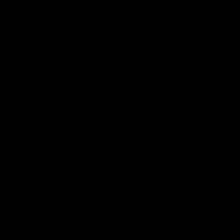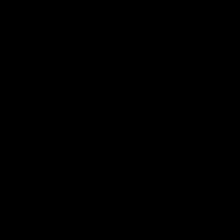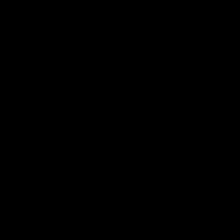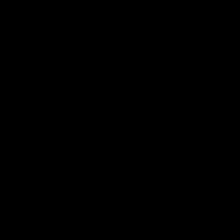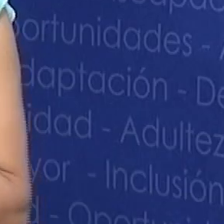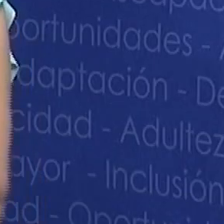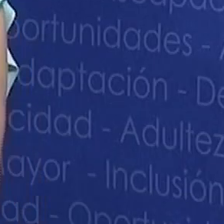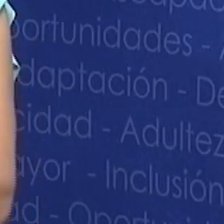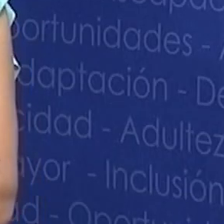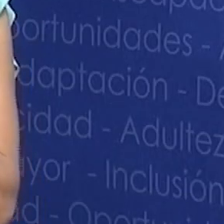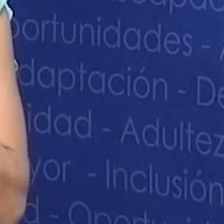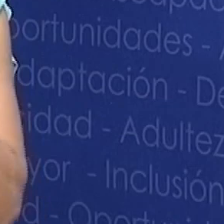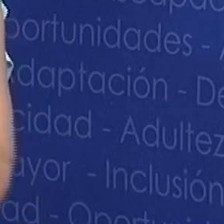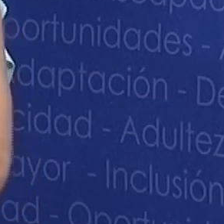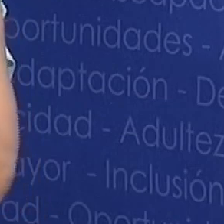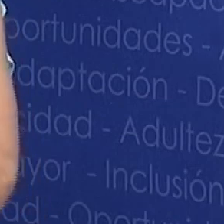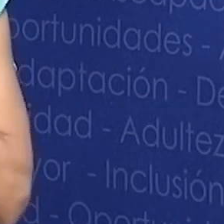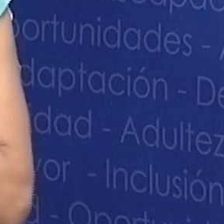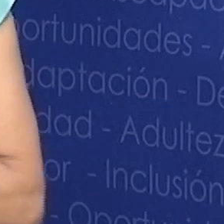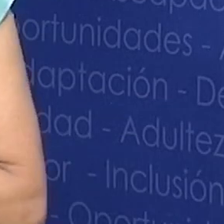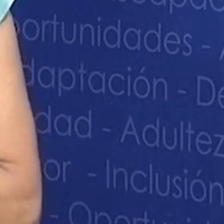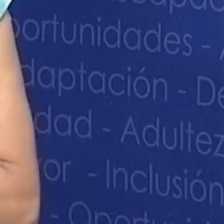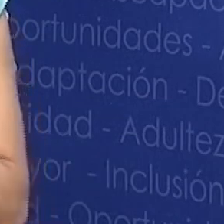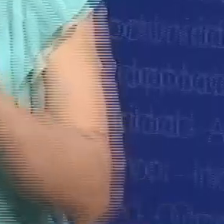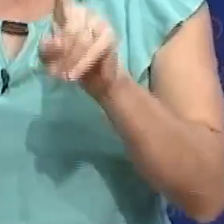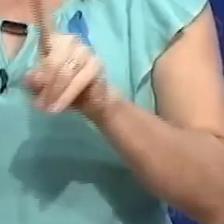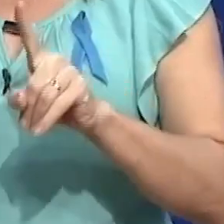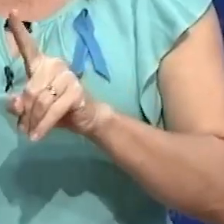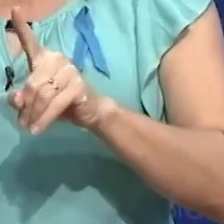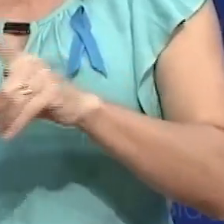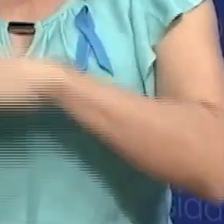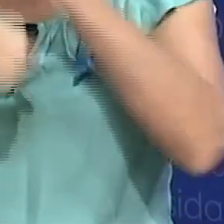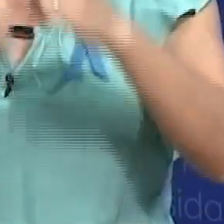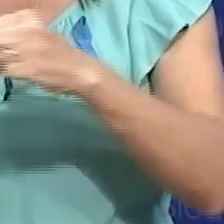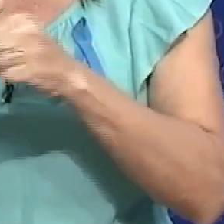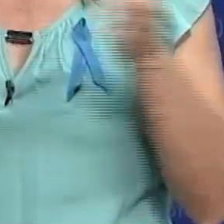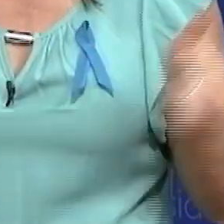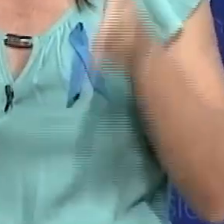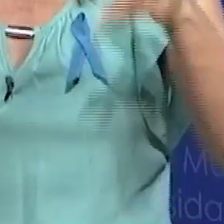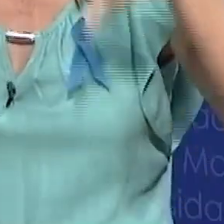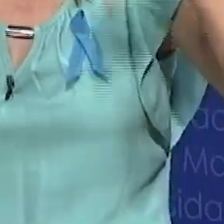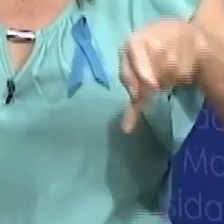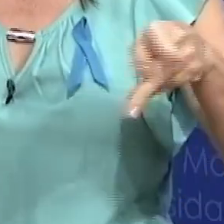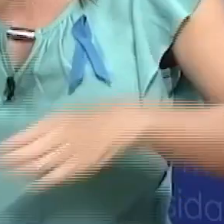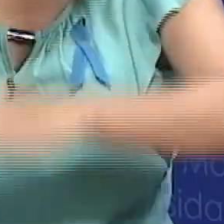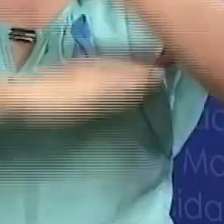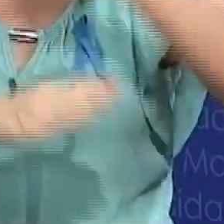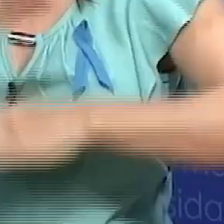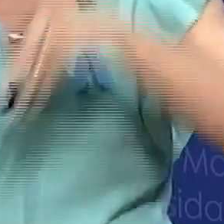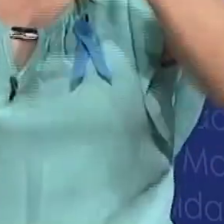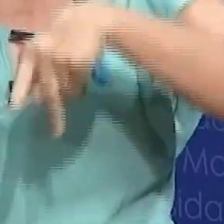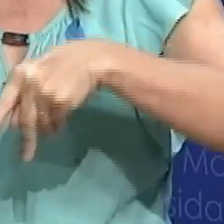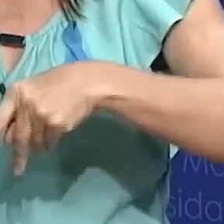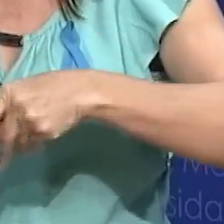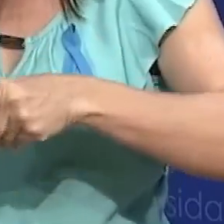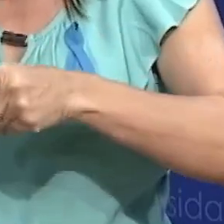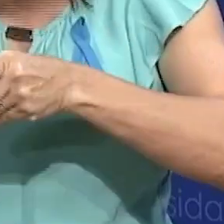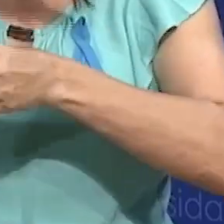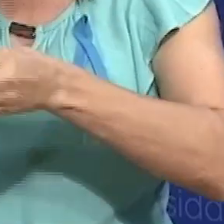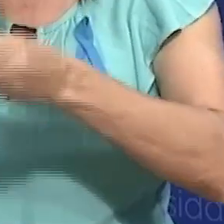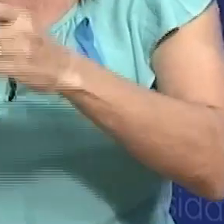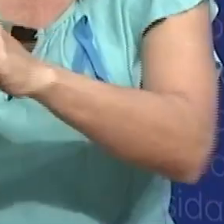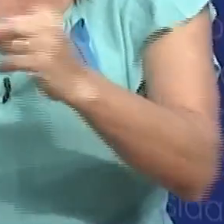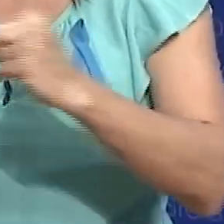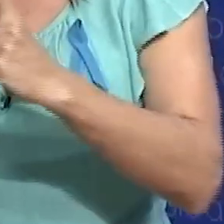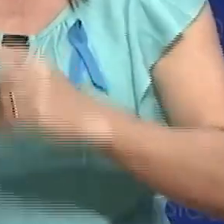Televisión. Este es el programa de televisión costarricense que desde hace 15 años promueve la inclusión de personas con discapacidad